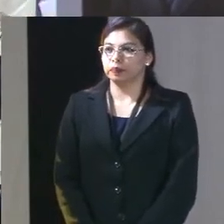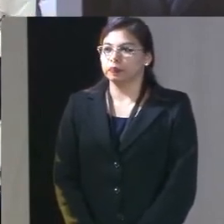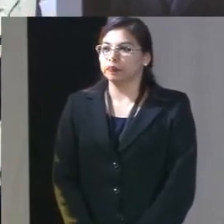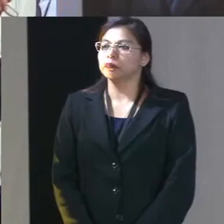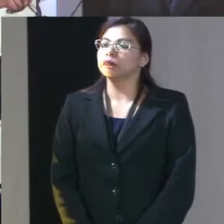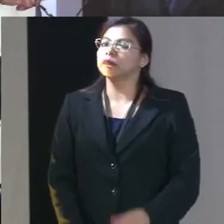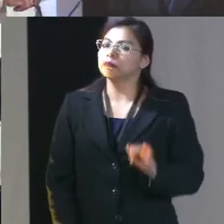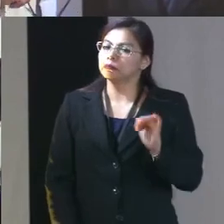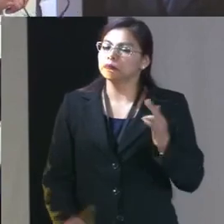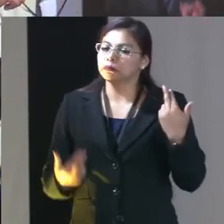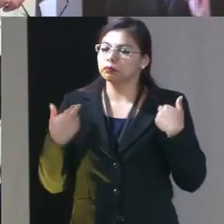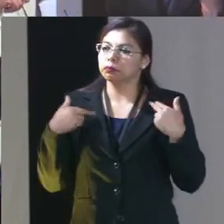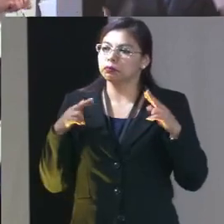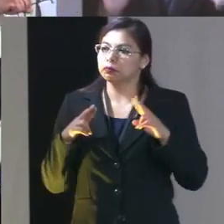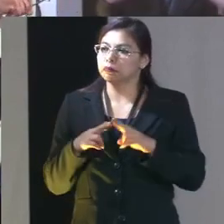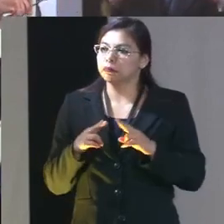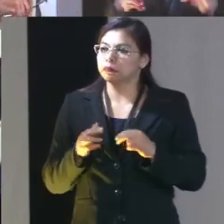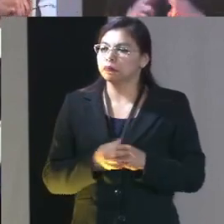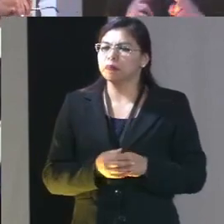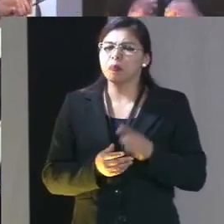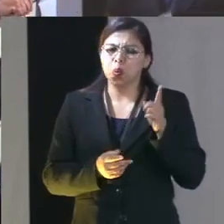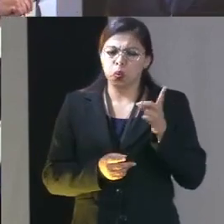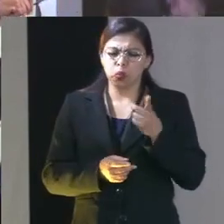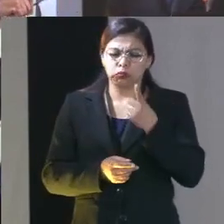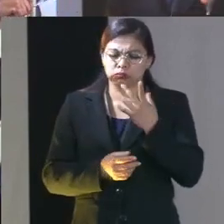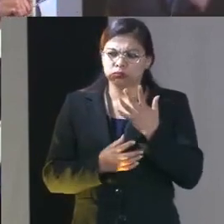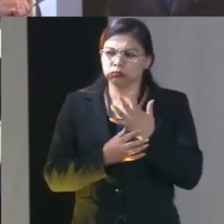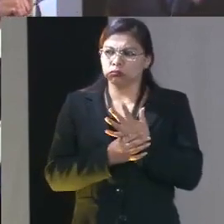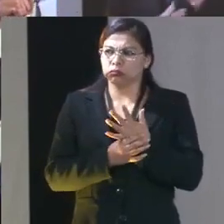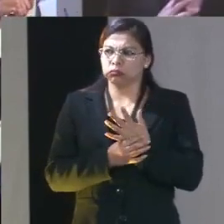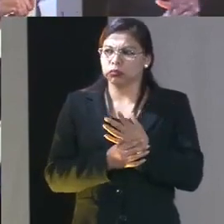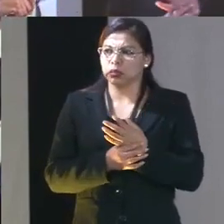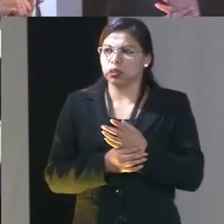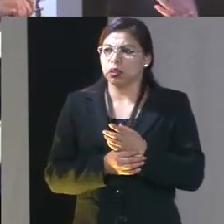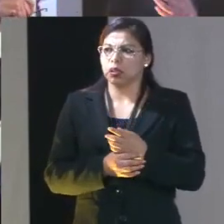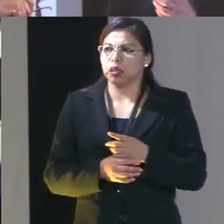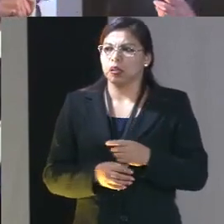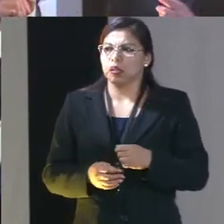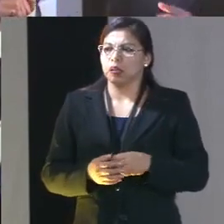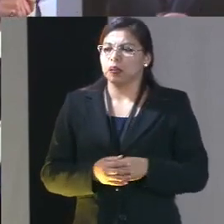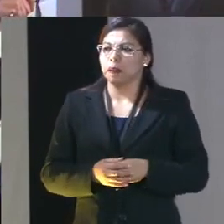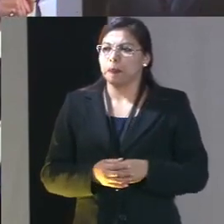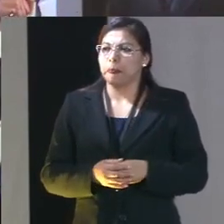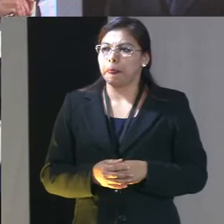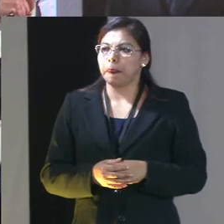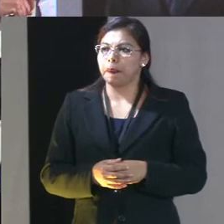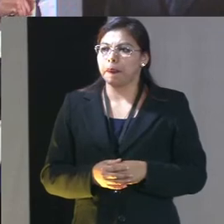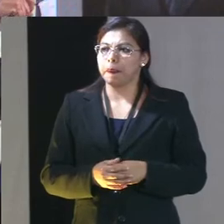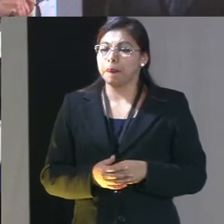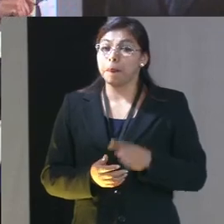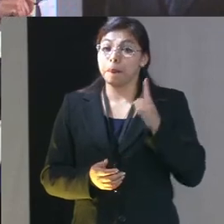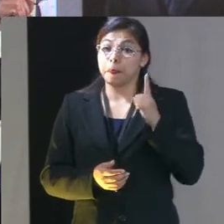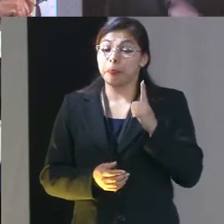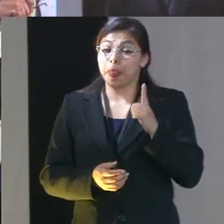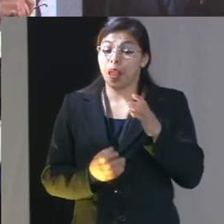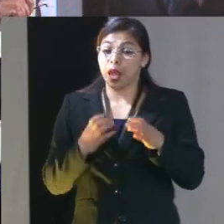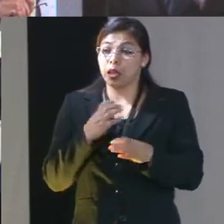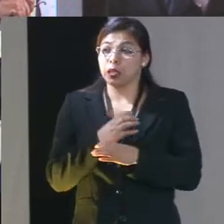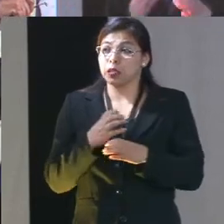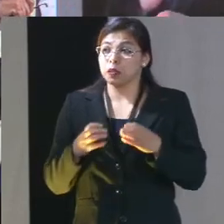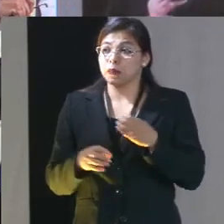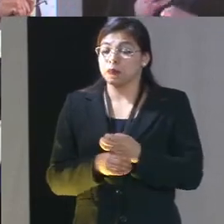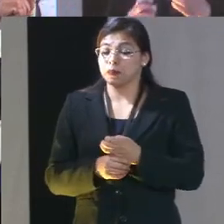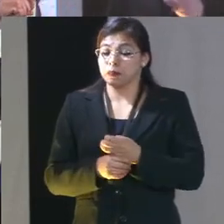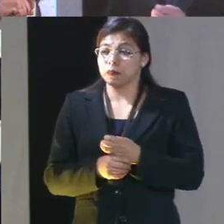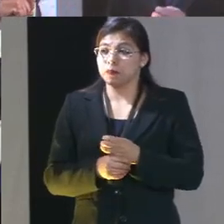Sí, profesor. Por ahí comenta Grushinsky que una de las cuestiones que